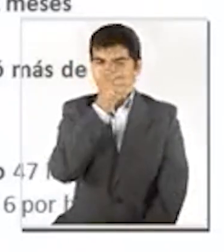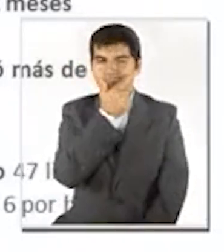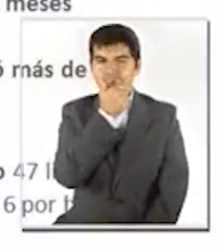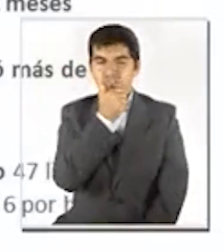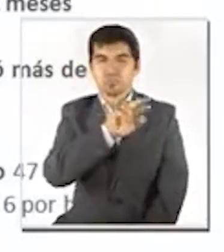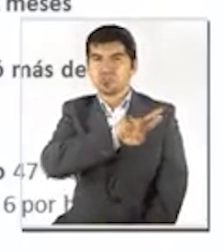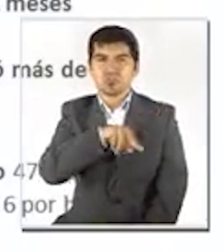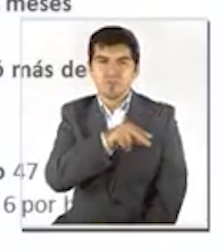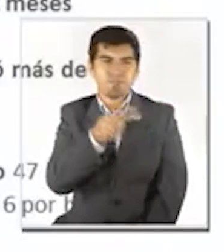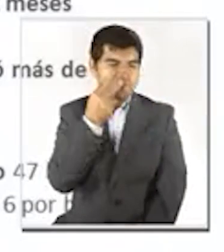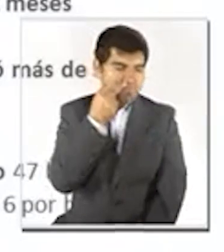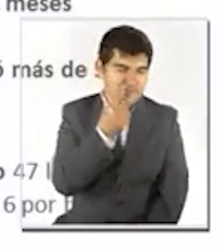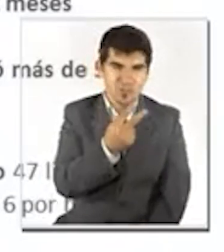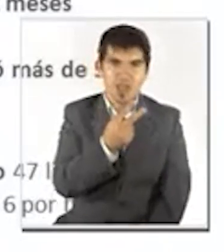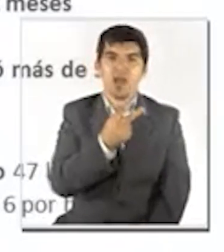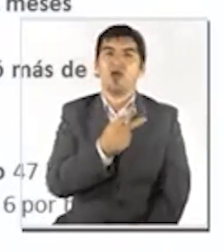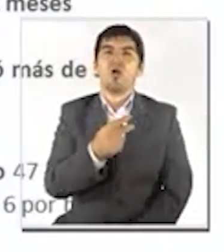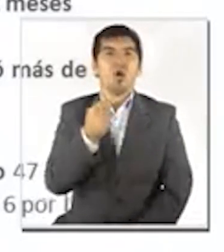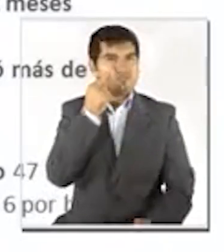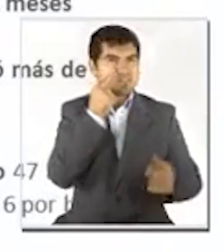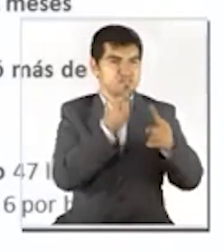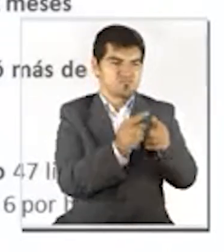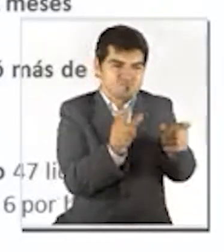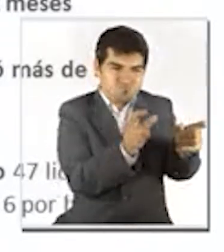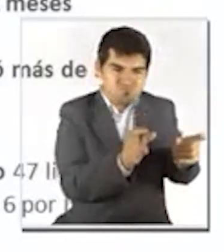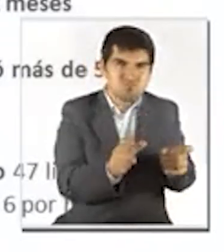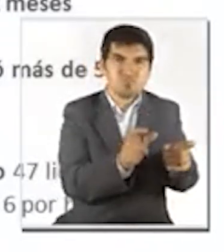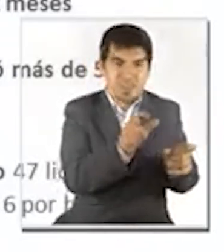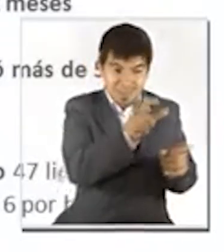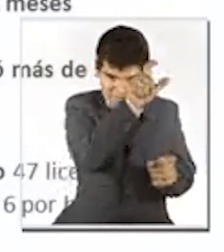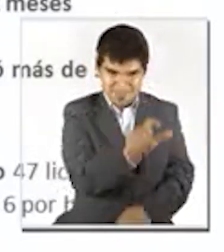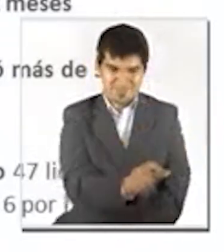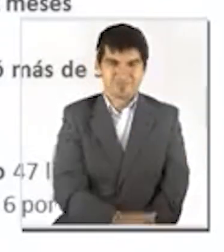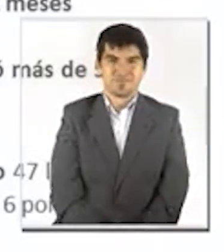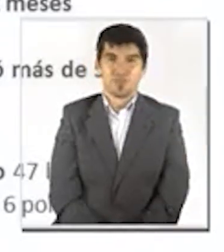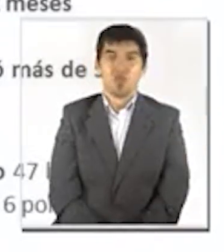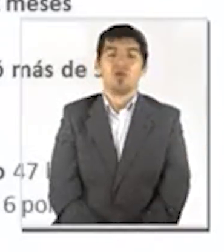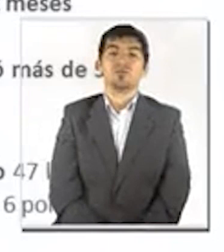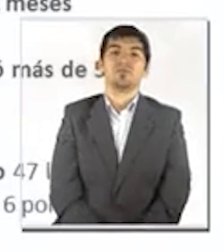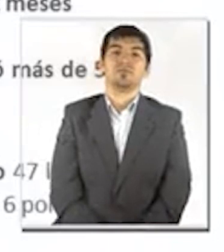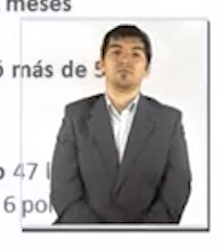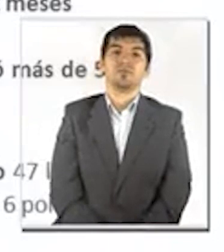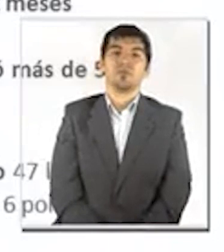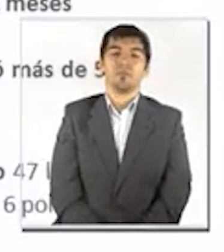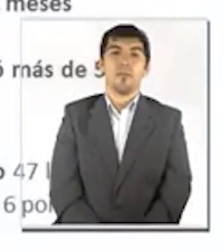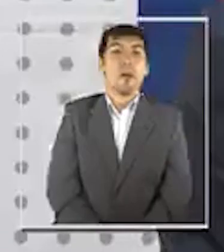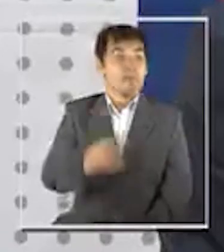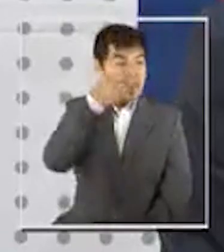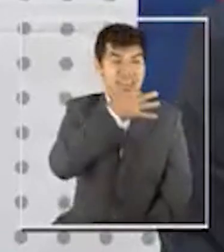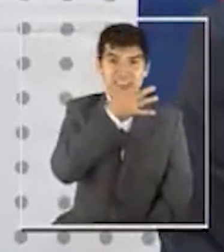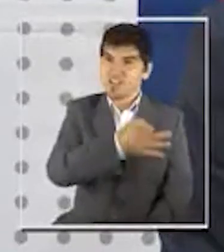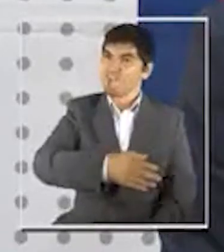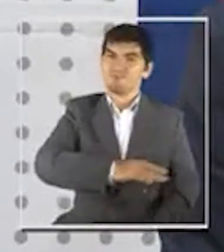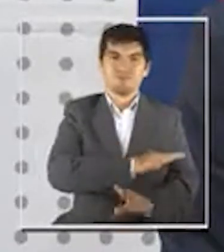centrando nuestras acciones de fiscalización en este tipo de conductas para poder poner Coto a una situación